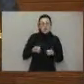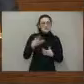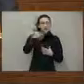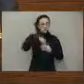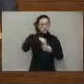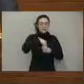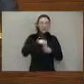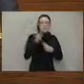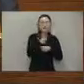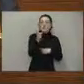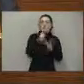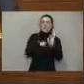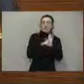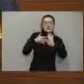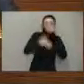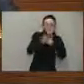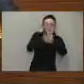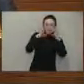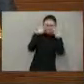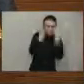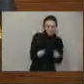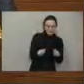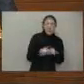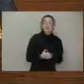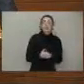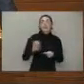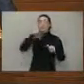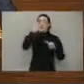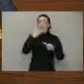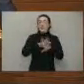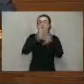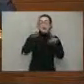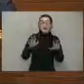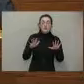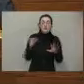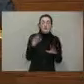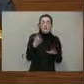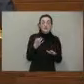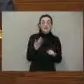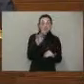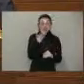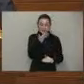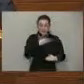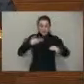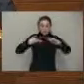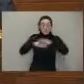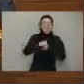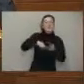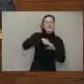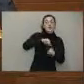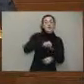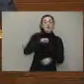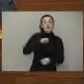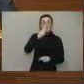contenido de esta proposición no de ley. La primera aclaración es que las vías de acceso a las plazas residenciales